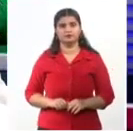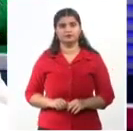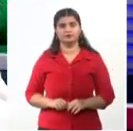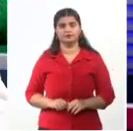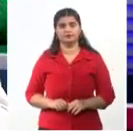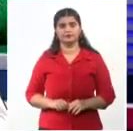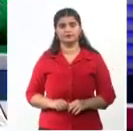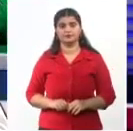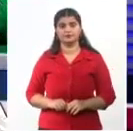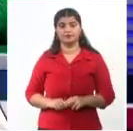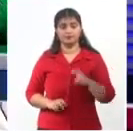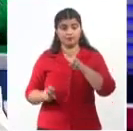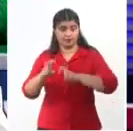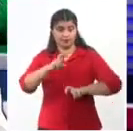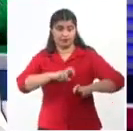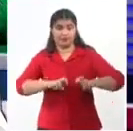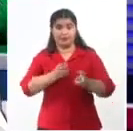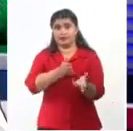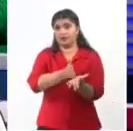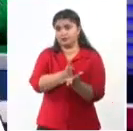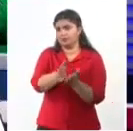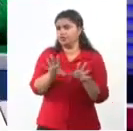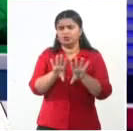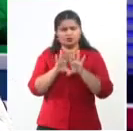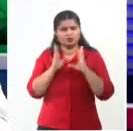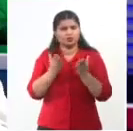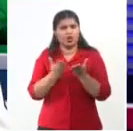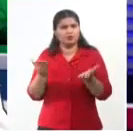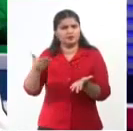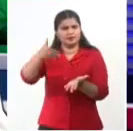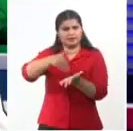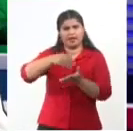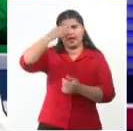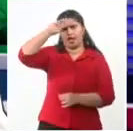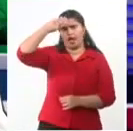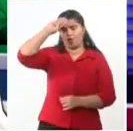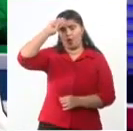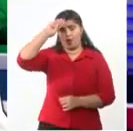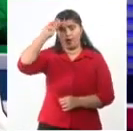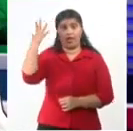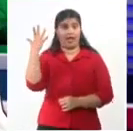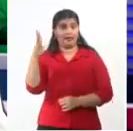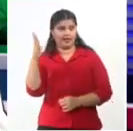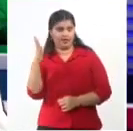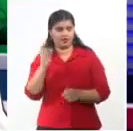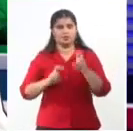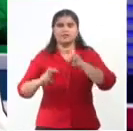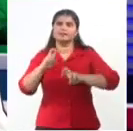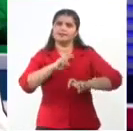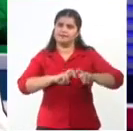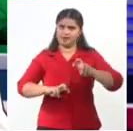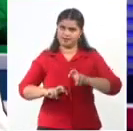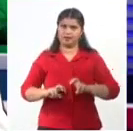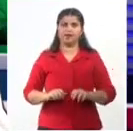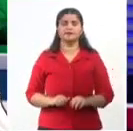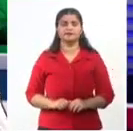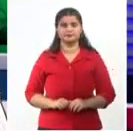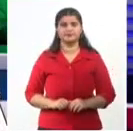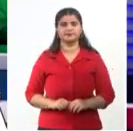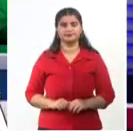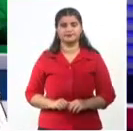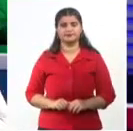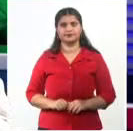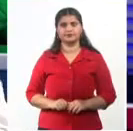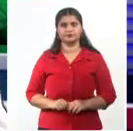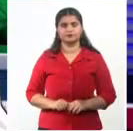están secuenciando todos los casos que se han diagnosticado en estas últimas semanas. Y que indiscutiblemente